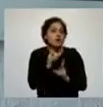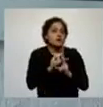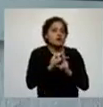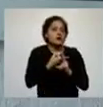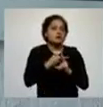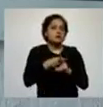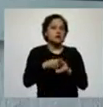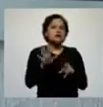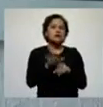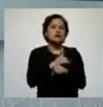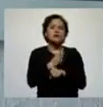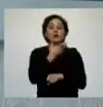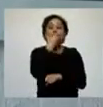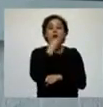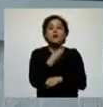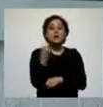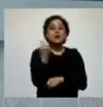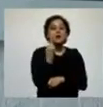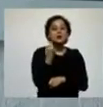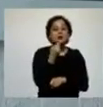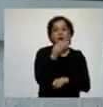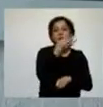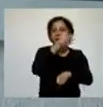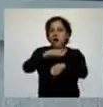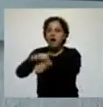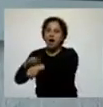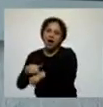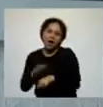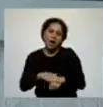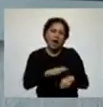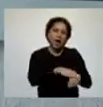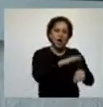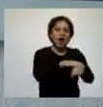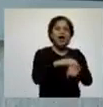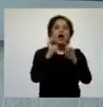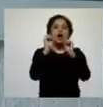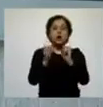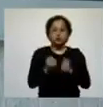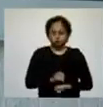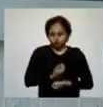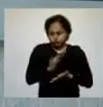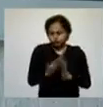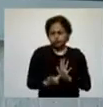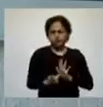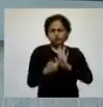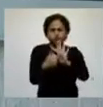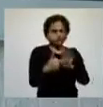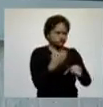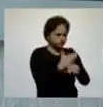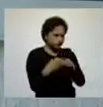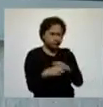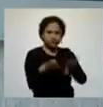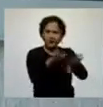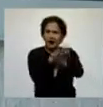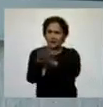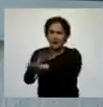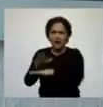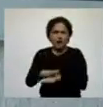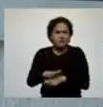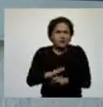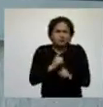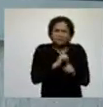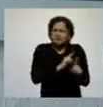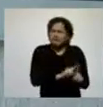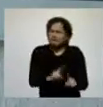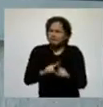de expresar, no sé, cualquier llamada, cualquier cambio, cualquier anuncio